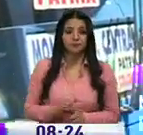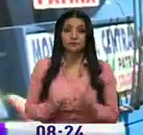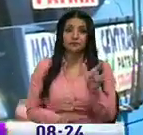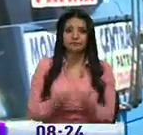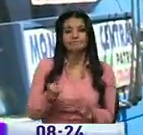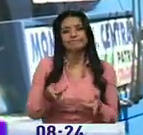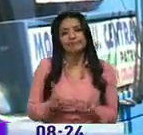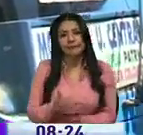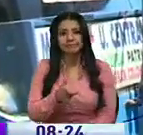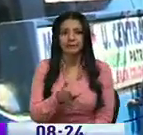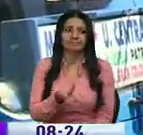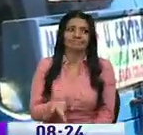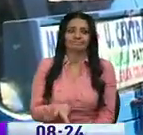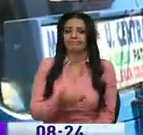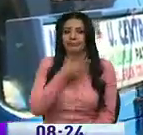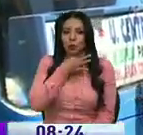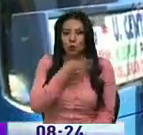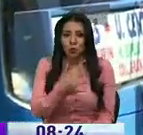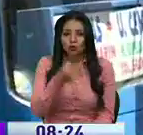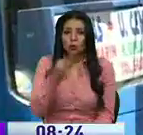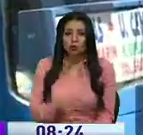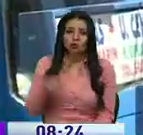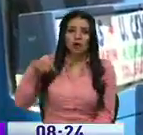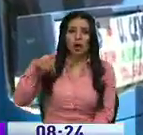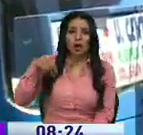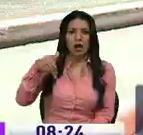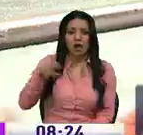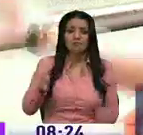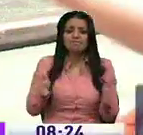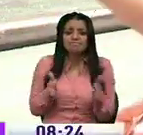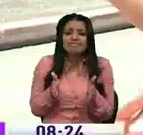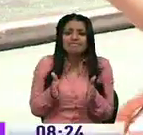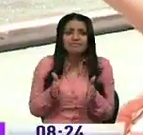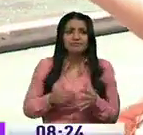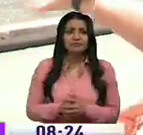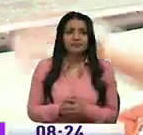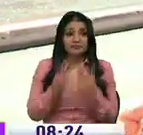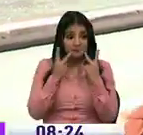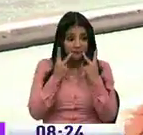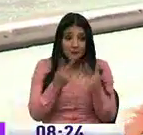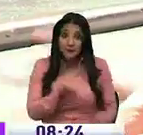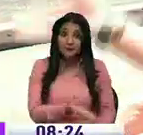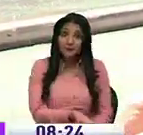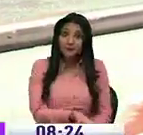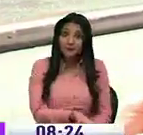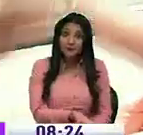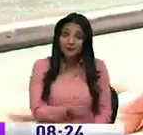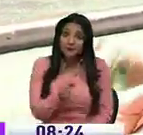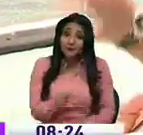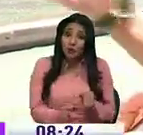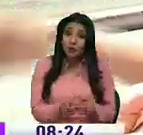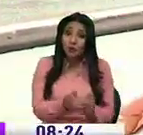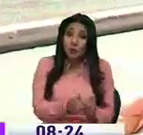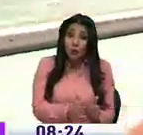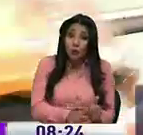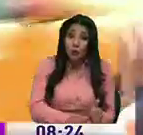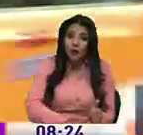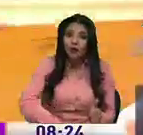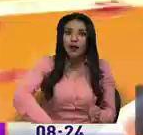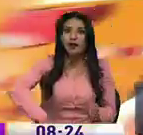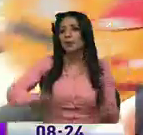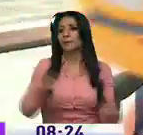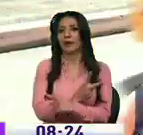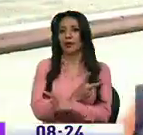también es incómodo tener que circular por aquí. Esta es una calle muy pequeña. Mire cómo está. y así poco a poco se va a hundir, y